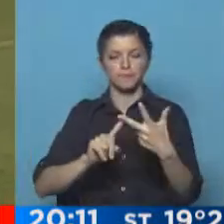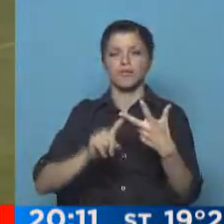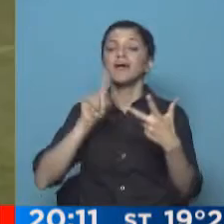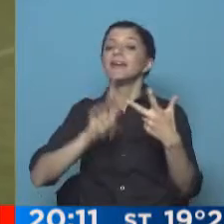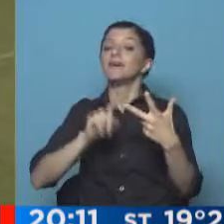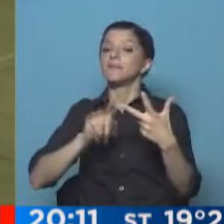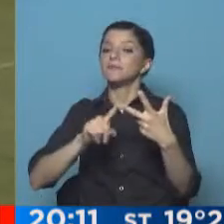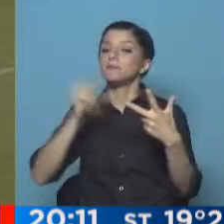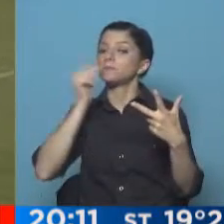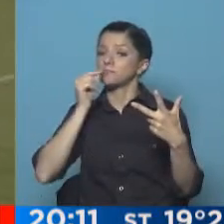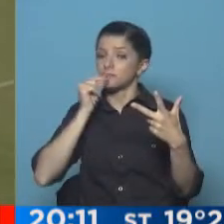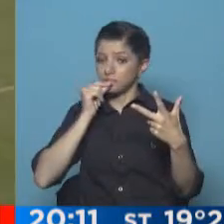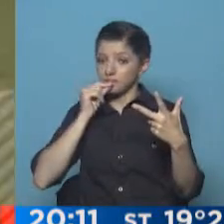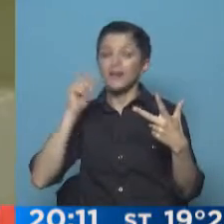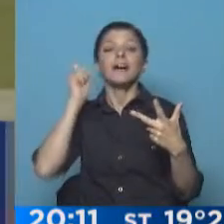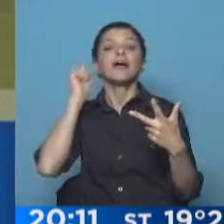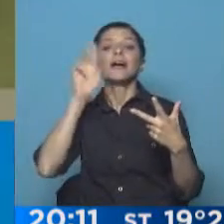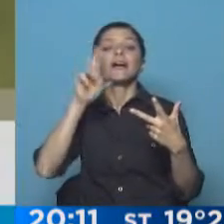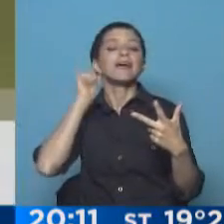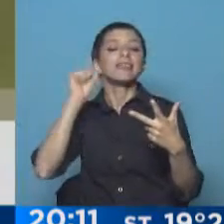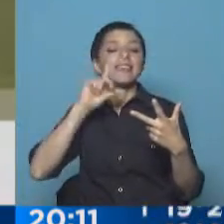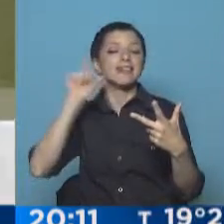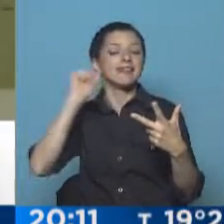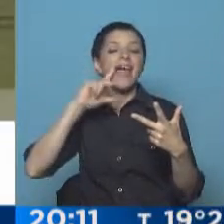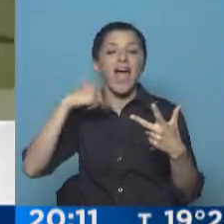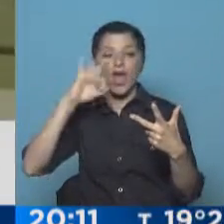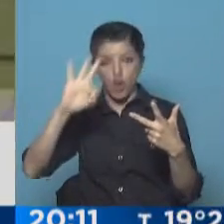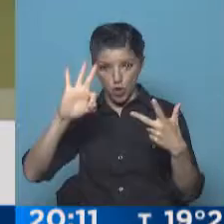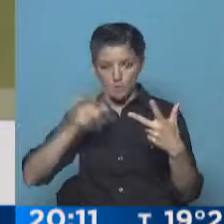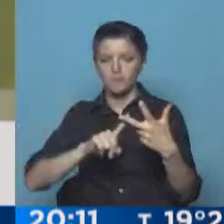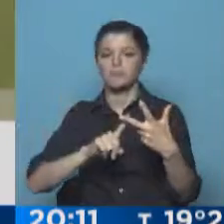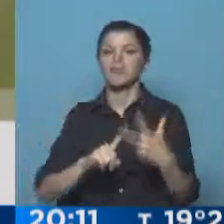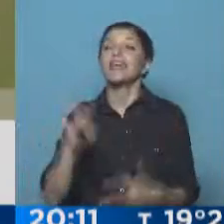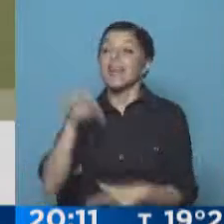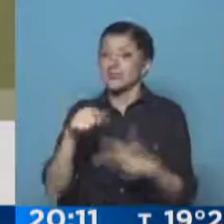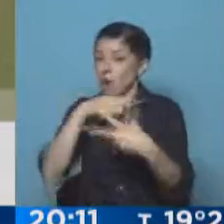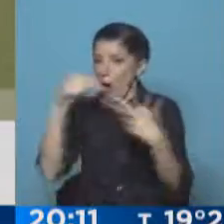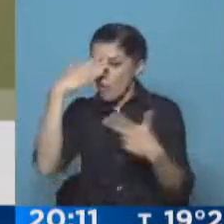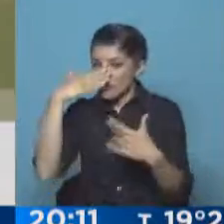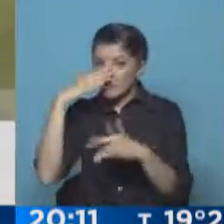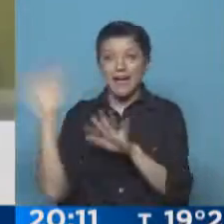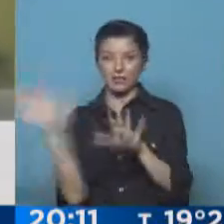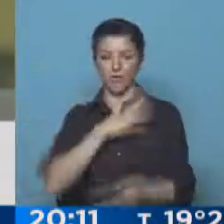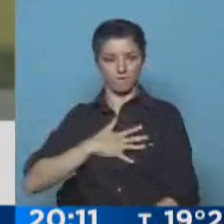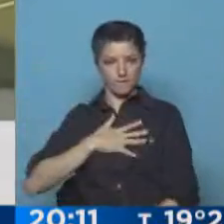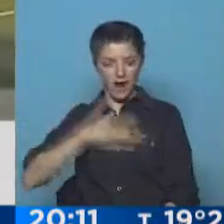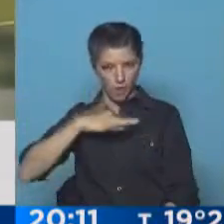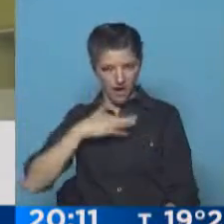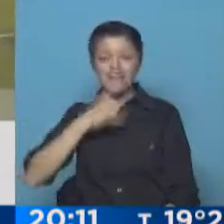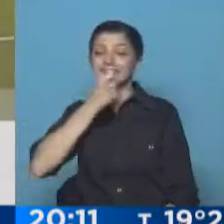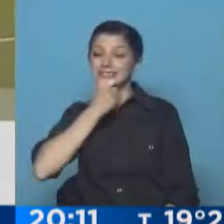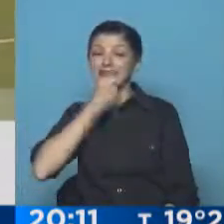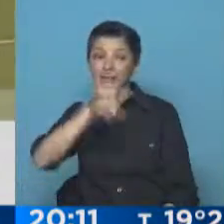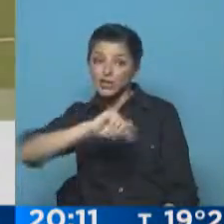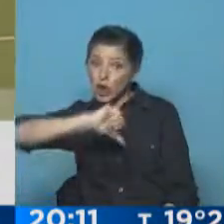Vigliano. Se viene la definición del torneo que tanto esperan los hinchas de Boca, porque saben que ganándole a Tigre